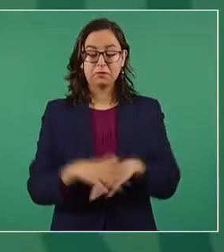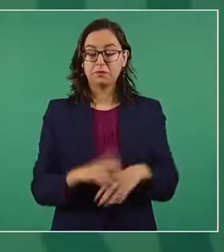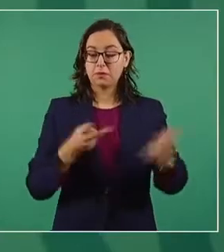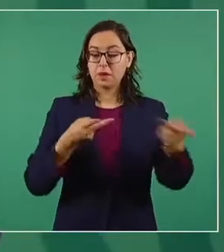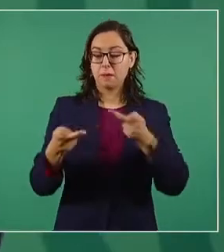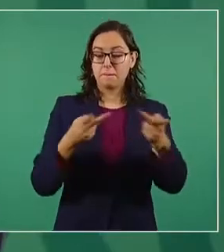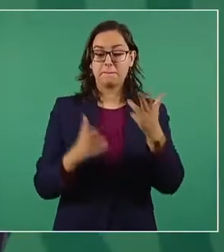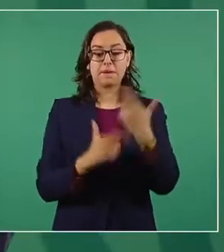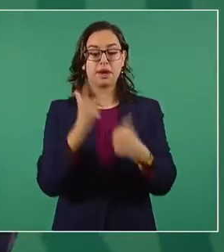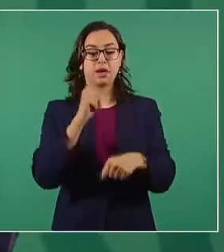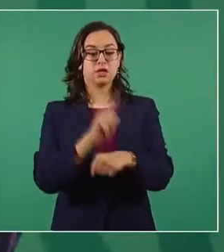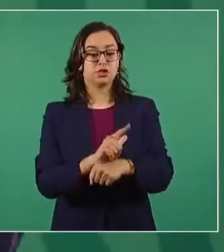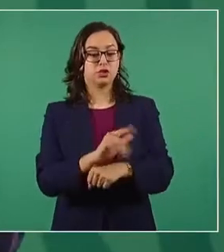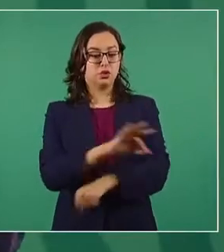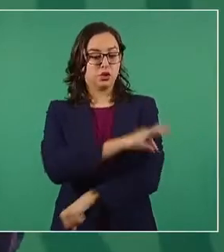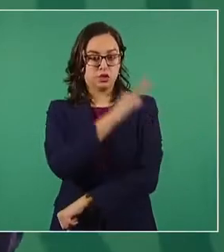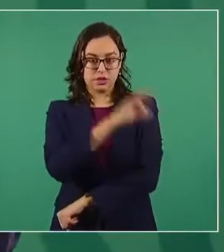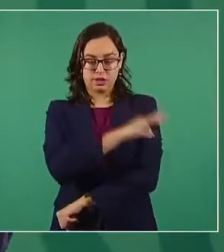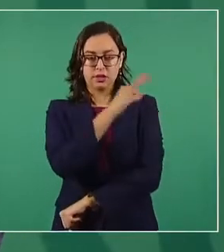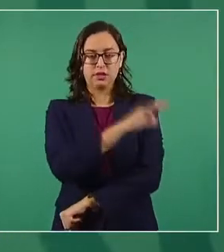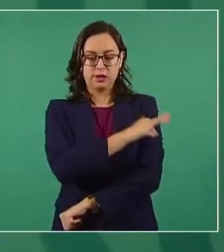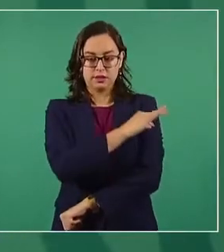Vacunación. También